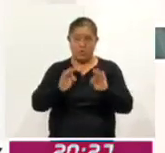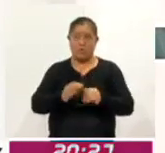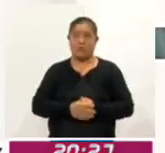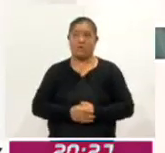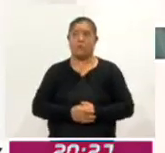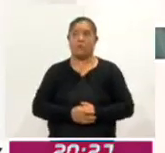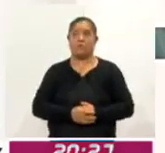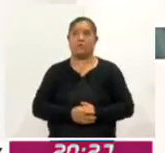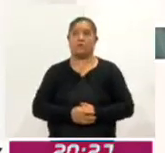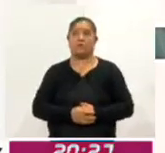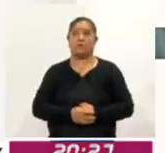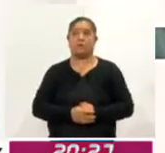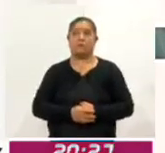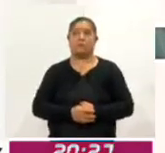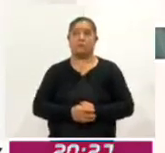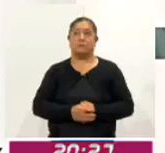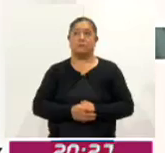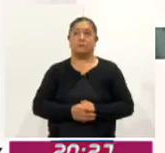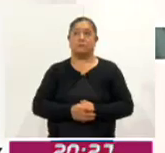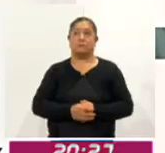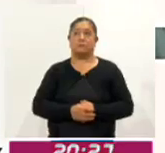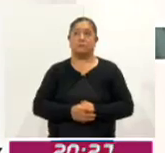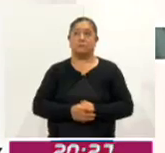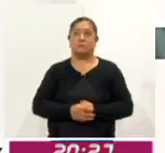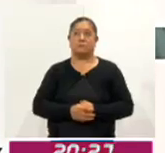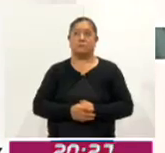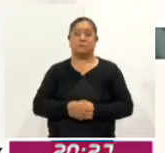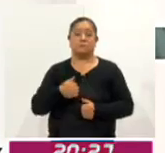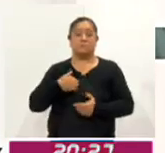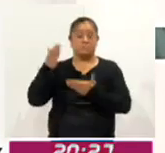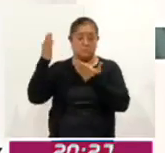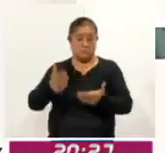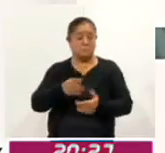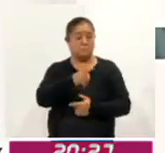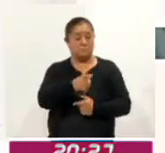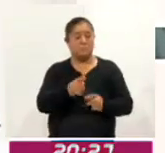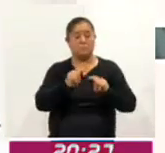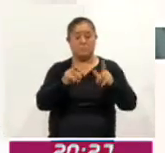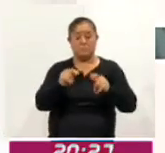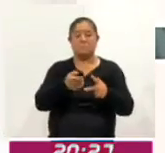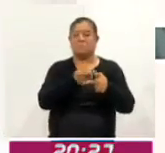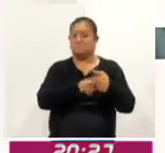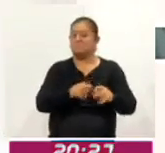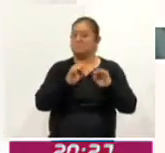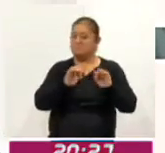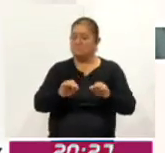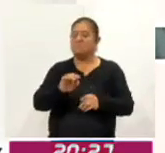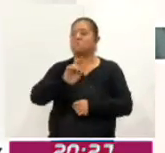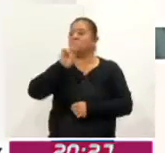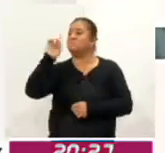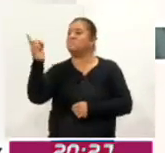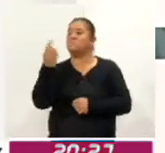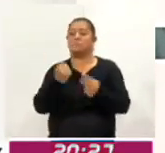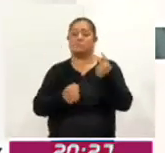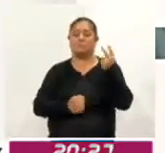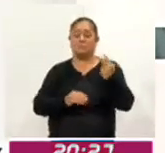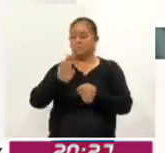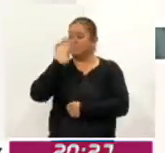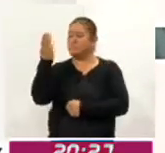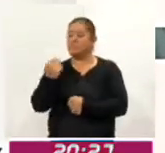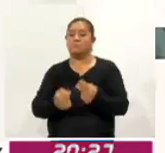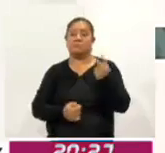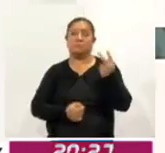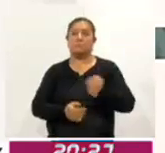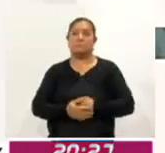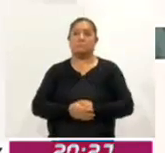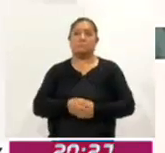y arrancamos muy bien con 2 doctorados, 2 maestrías, negociamos becas,